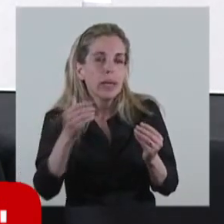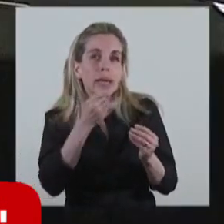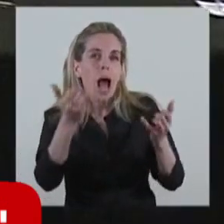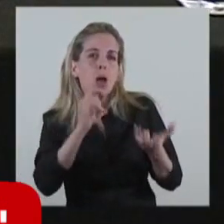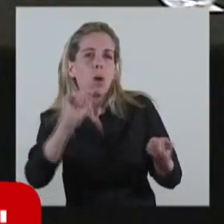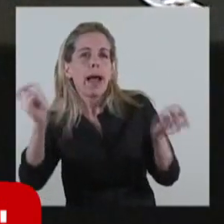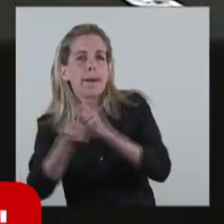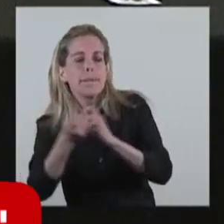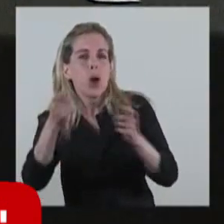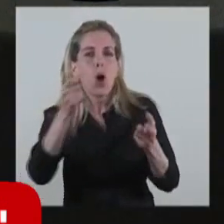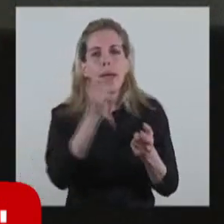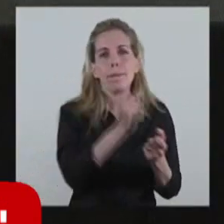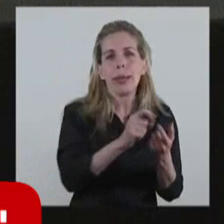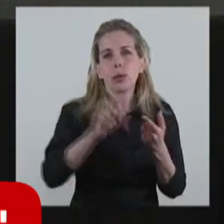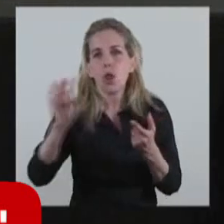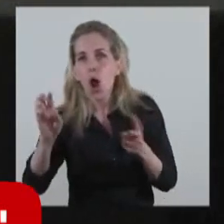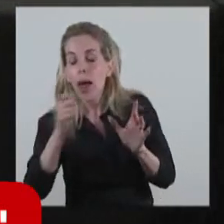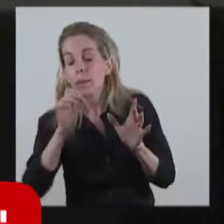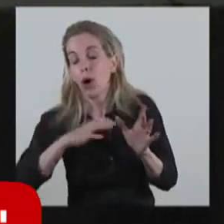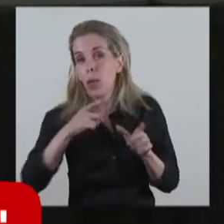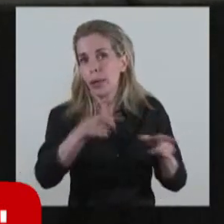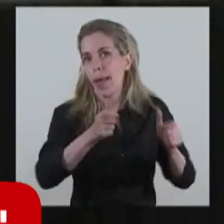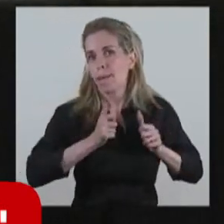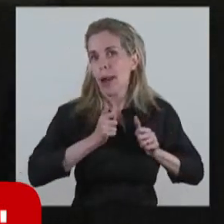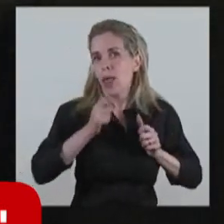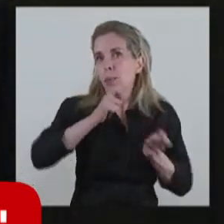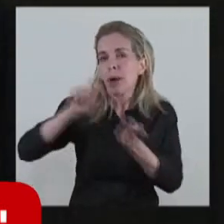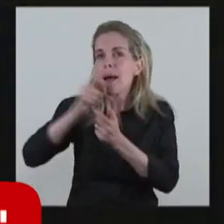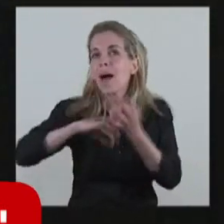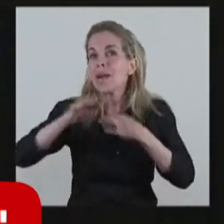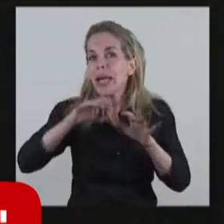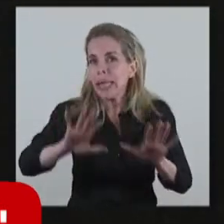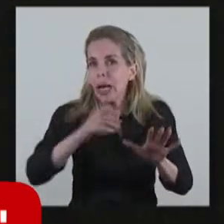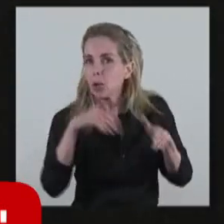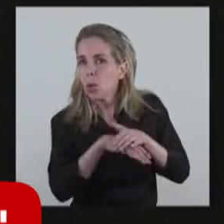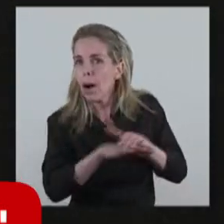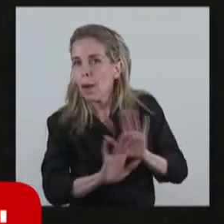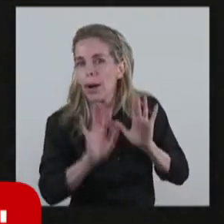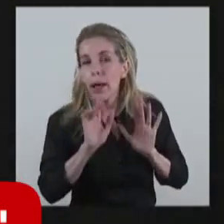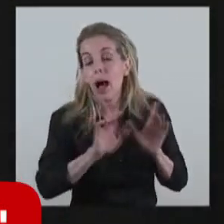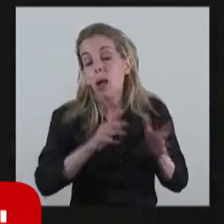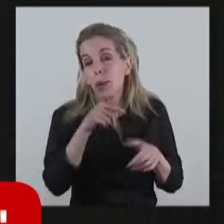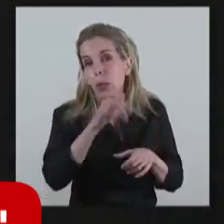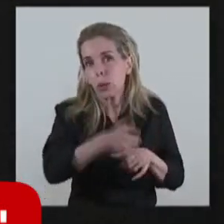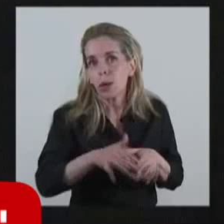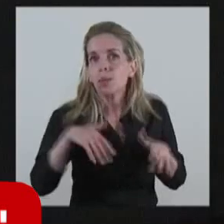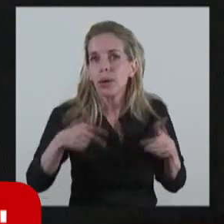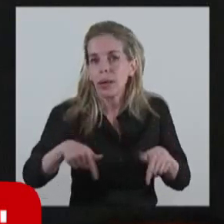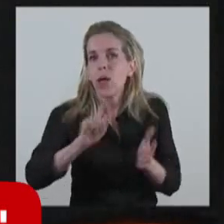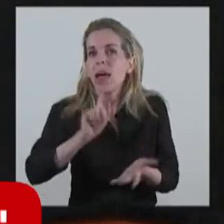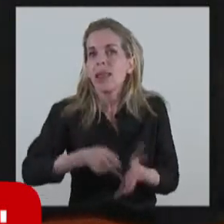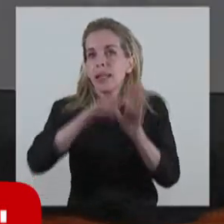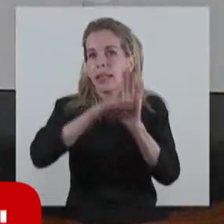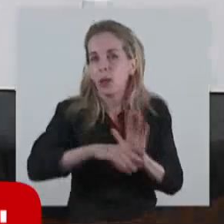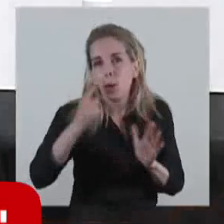cambio en la política cambiaria, comprensible, de que se sostengan ante esa expectativa y que por eso estos instrumentos están